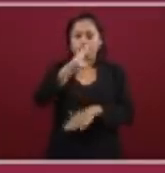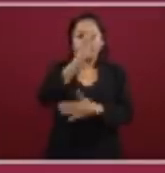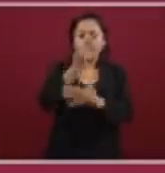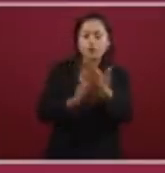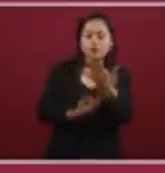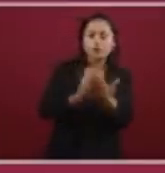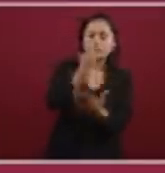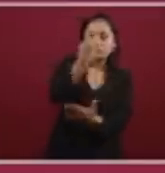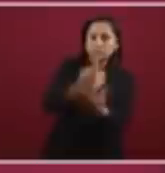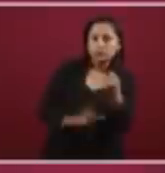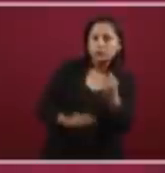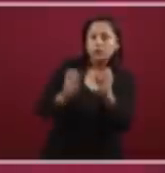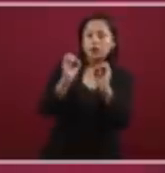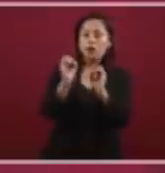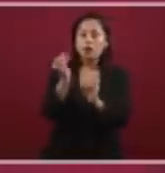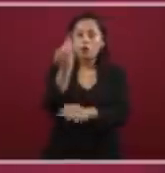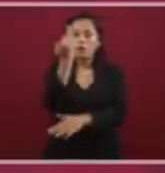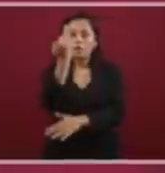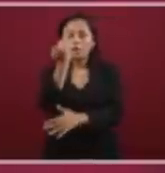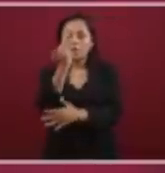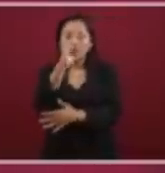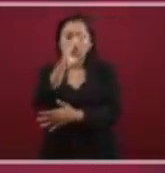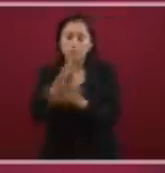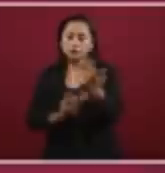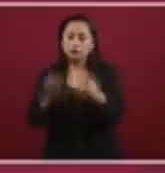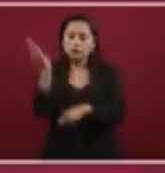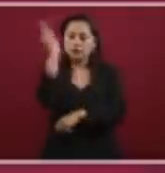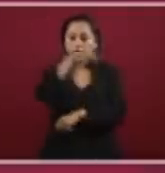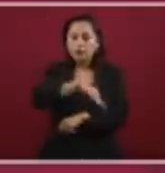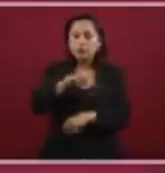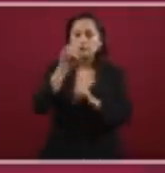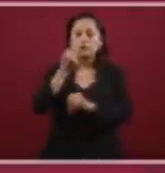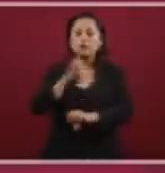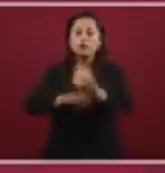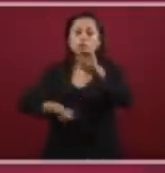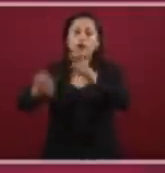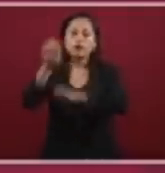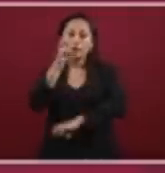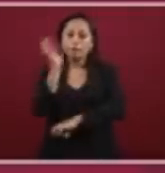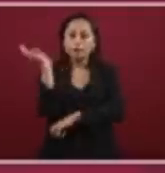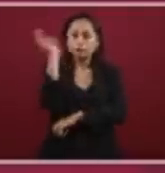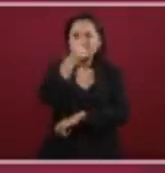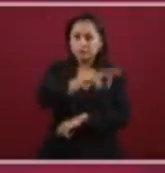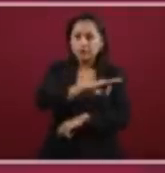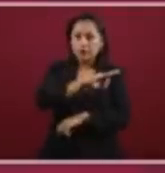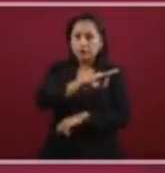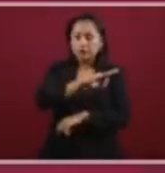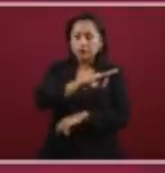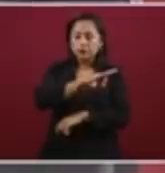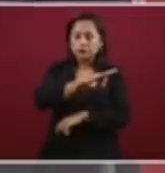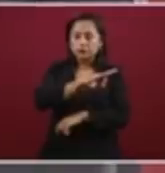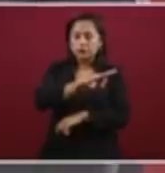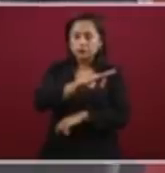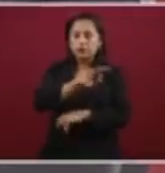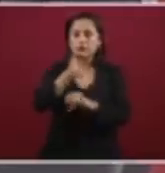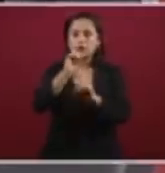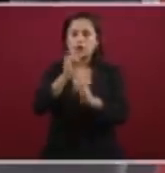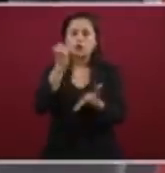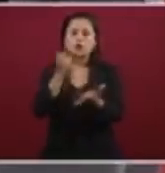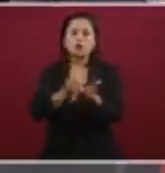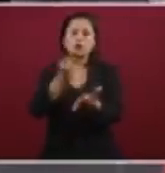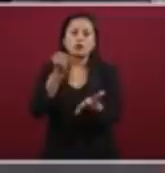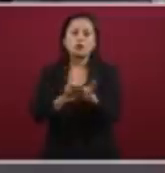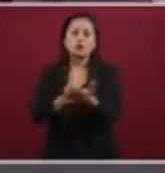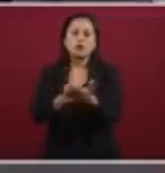facturación falsa o lo de las empresas fantasmas la defraudación fiscal delito